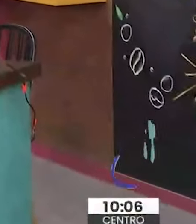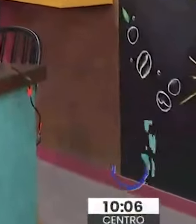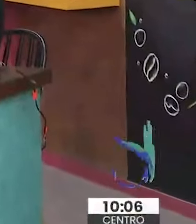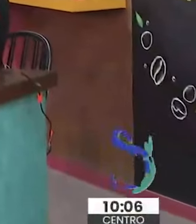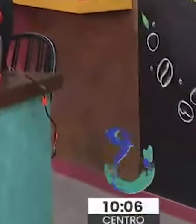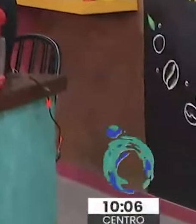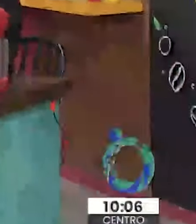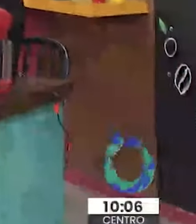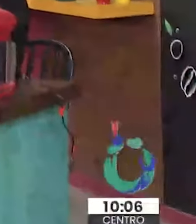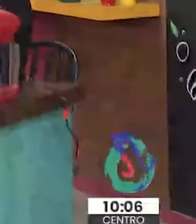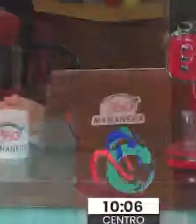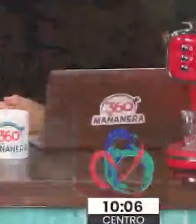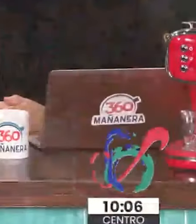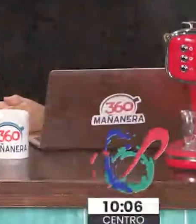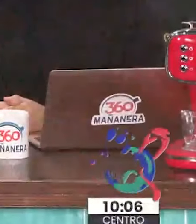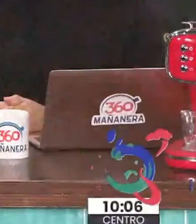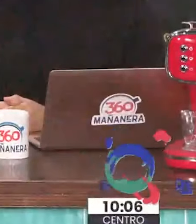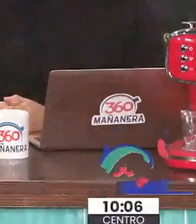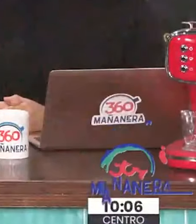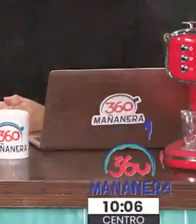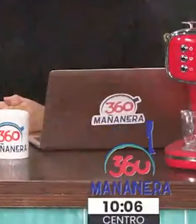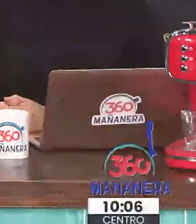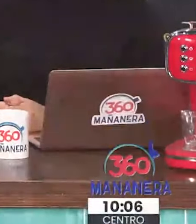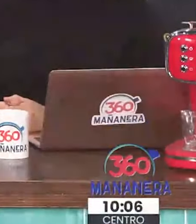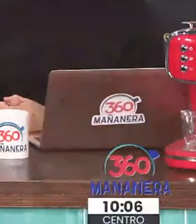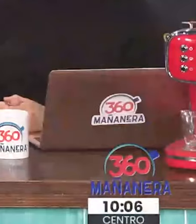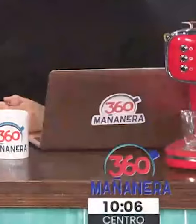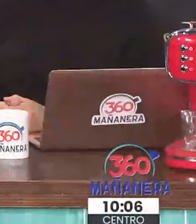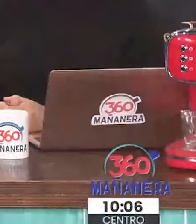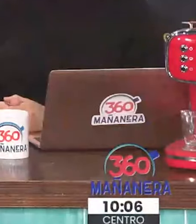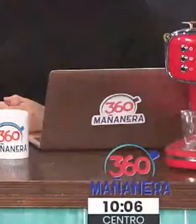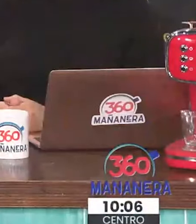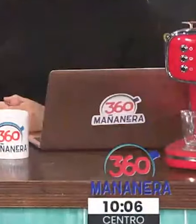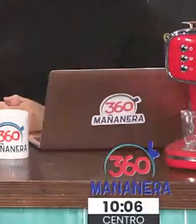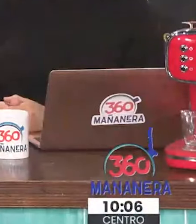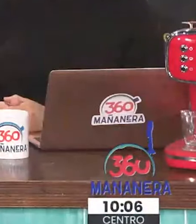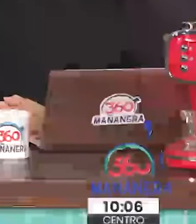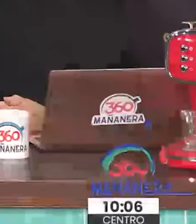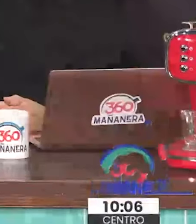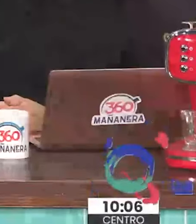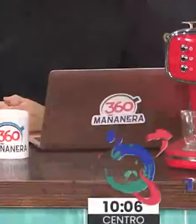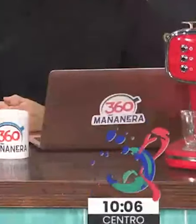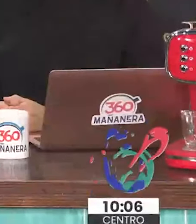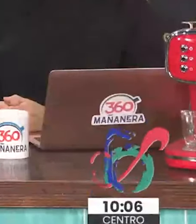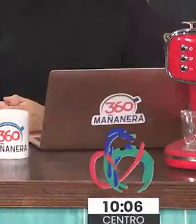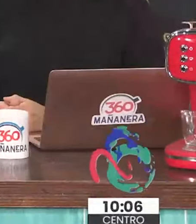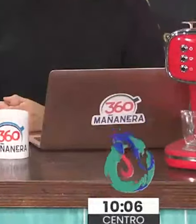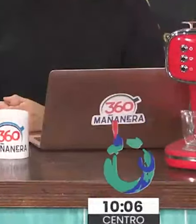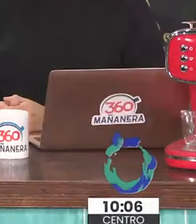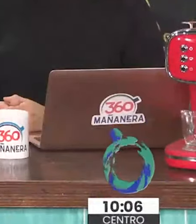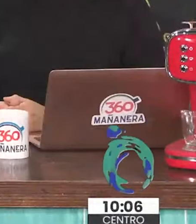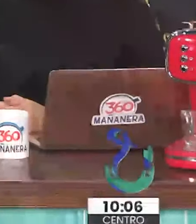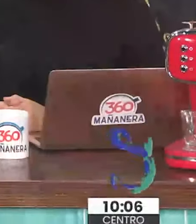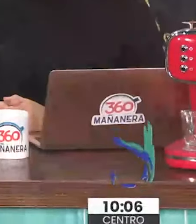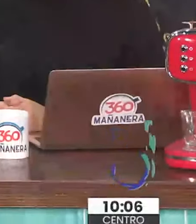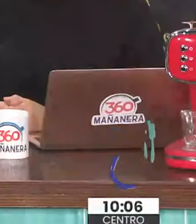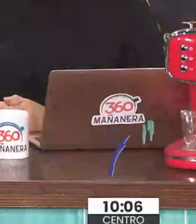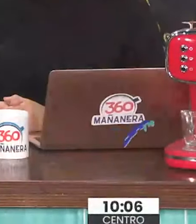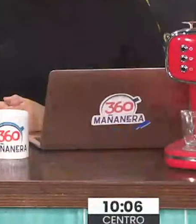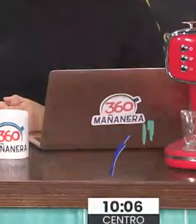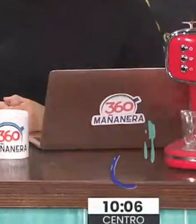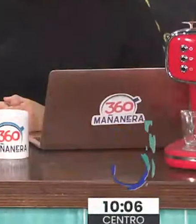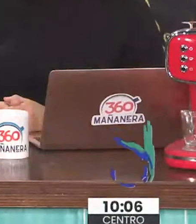única mujer la única que acudirá a este g20 este grupo donde se reúnen las economías más